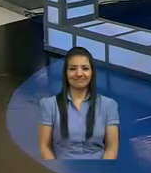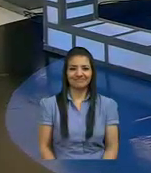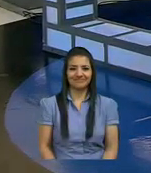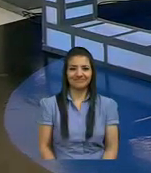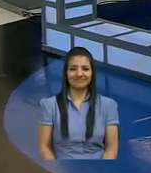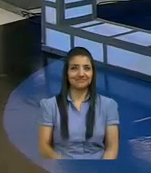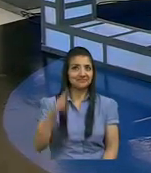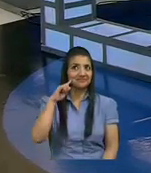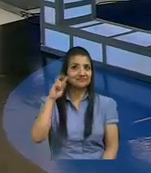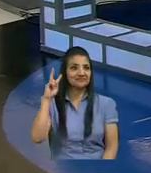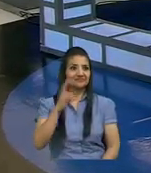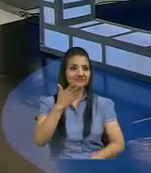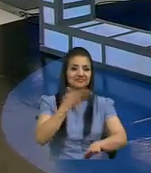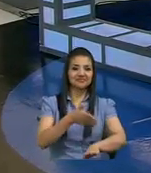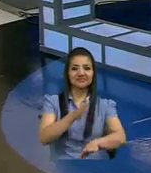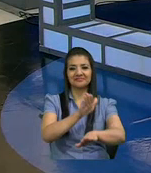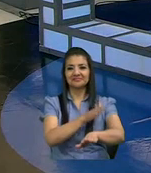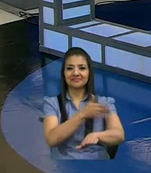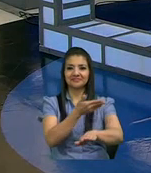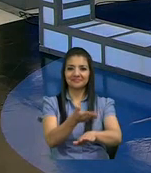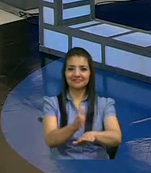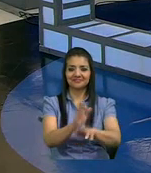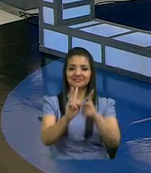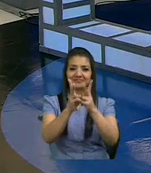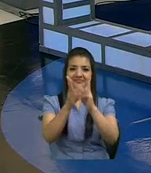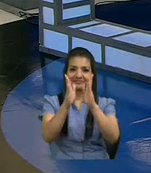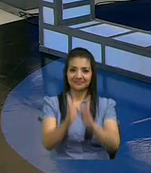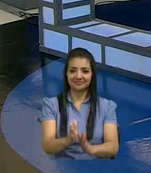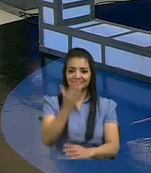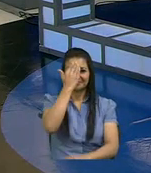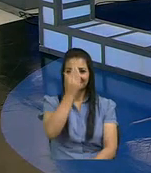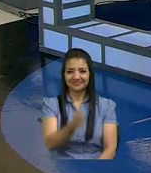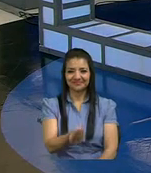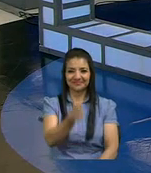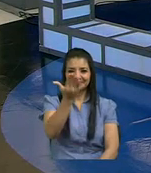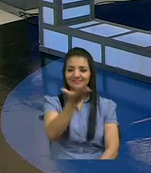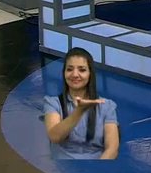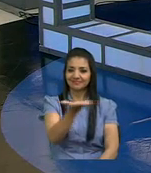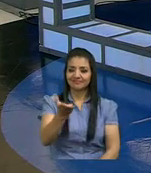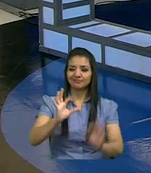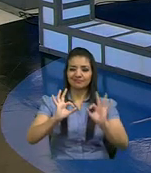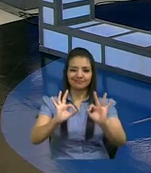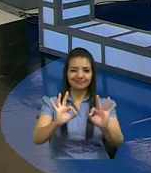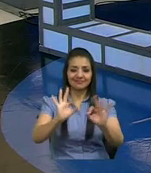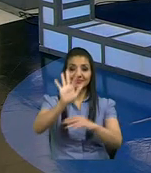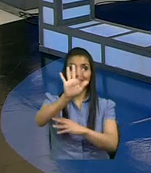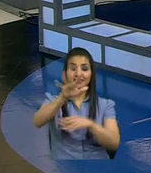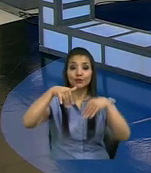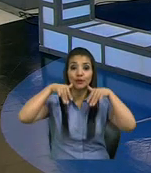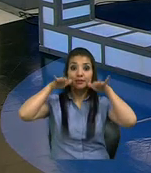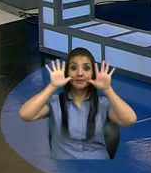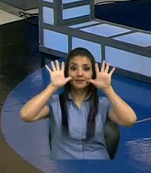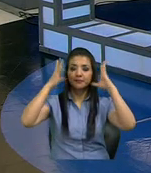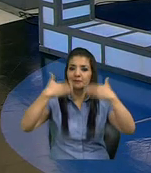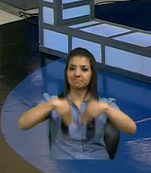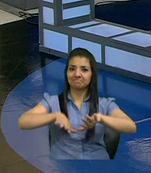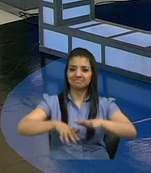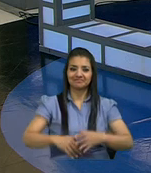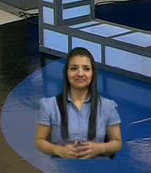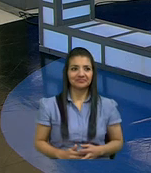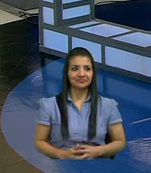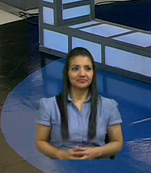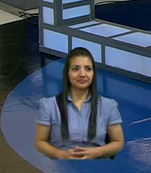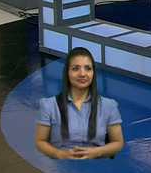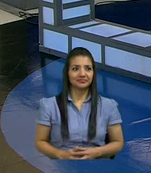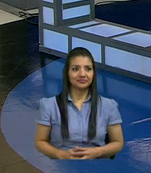Ese es. Vecinos queridos, un buen día para todos. Ha llegado el 5 de diciembre.